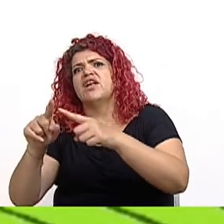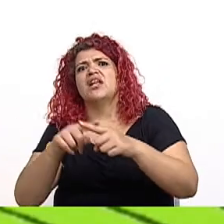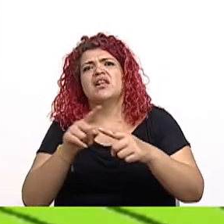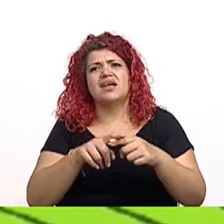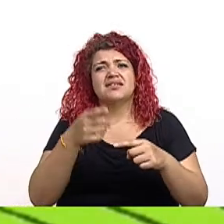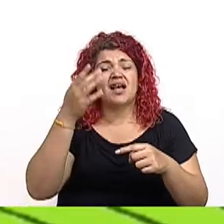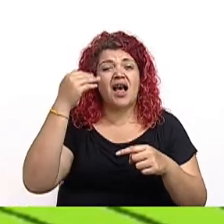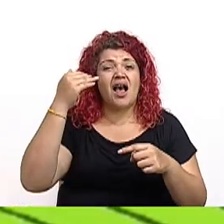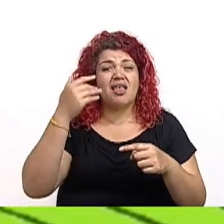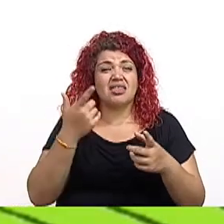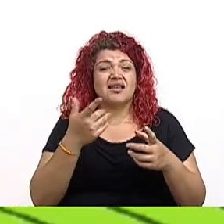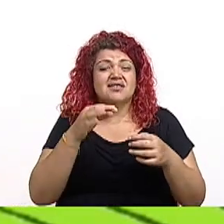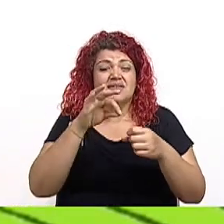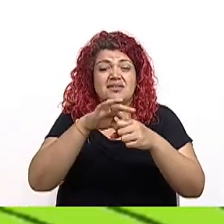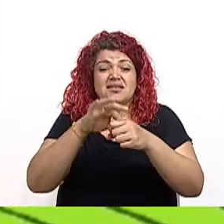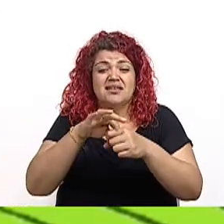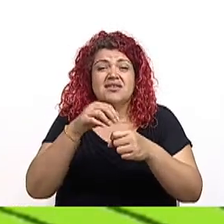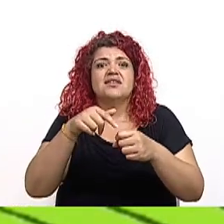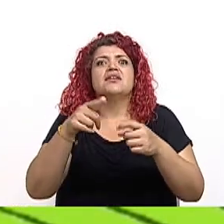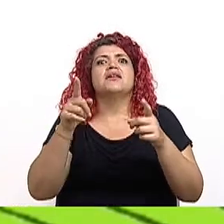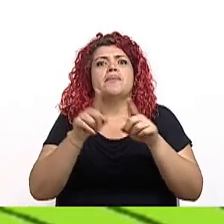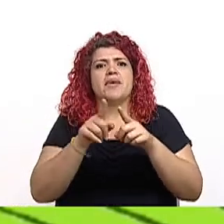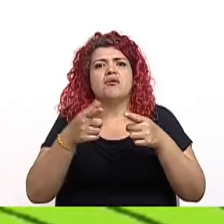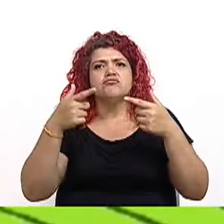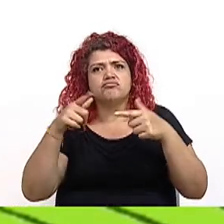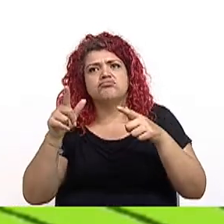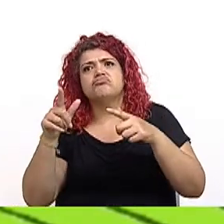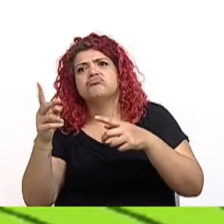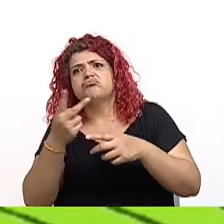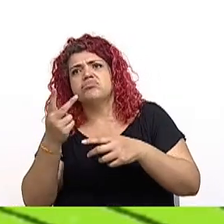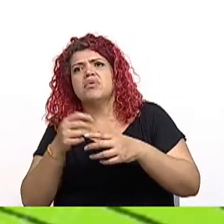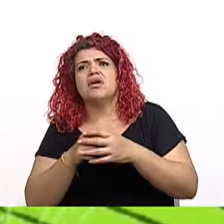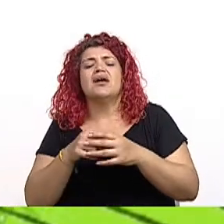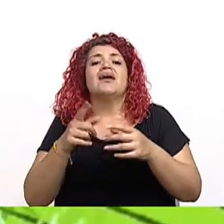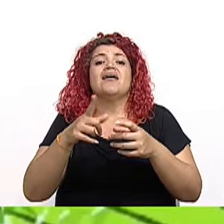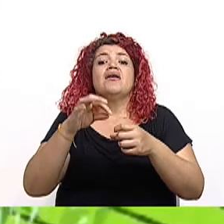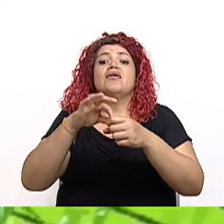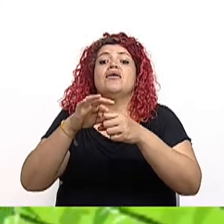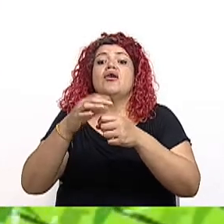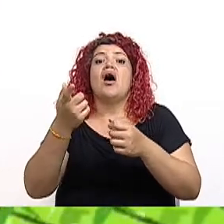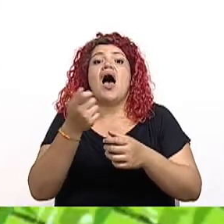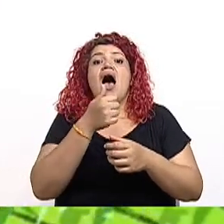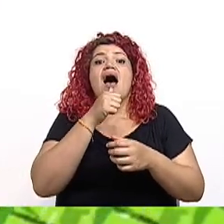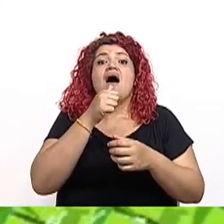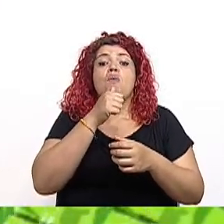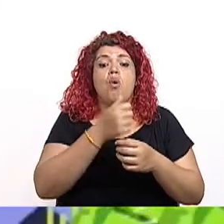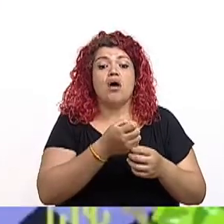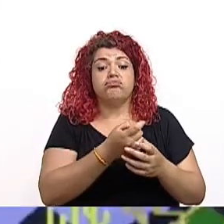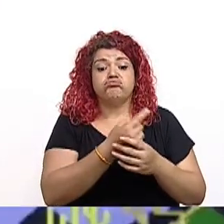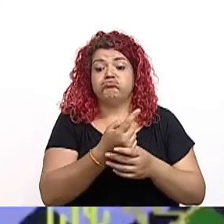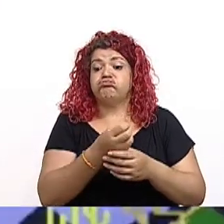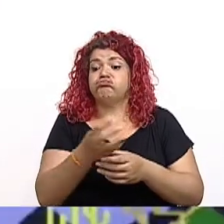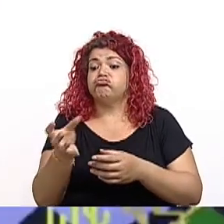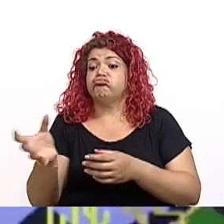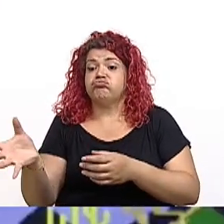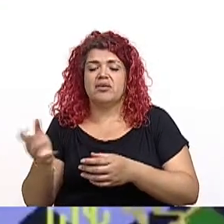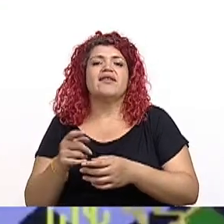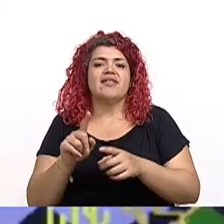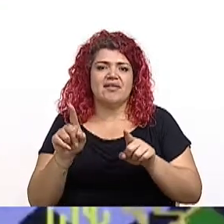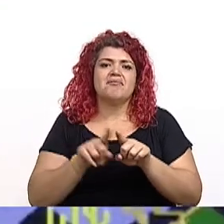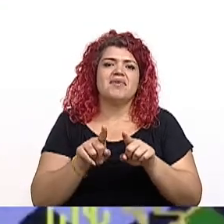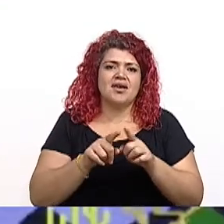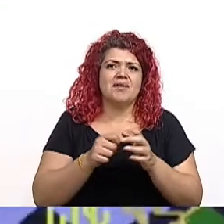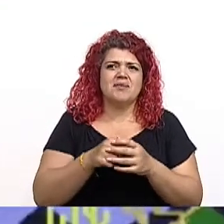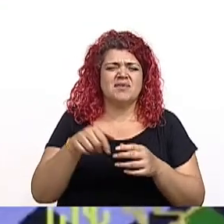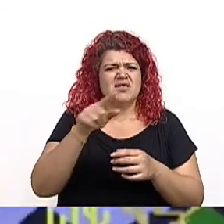granjas agrícolas a granjas agropecuarias y de cultivos de secano a granjas con irrigación. Estas medidas de adaptación son